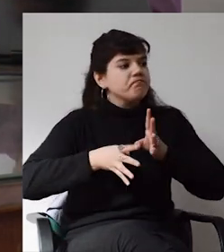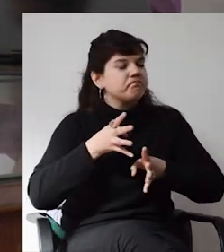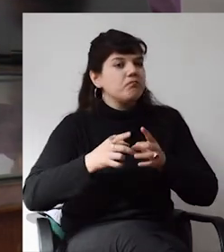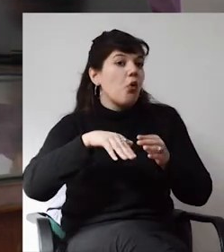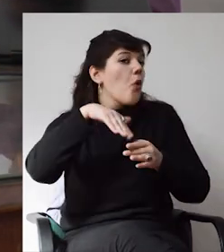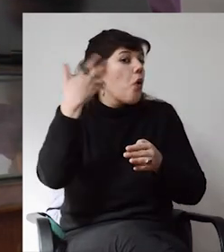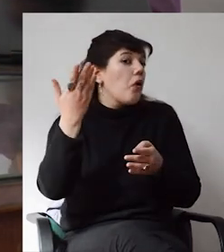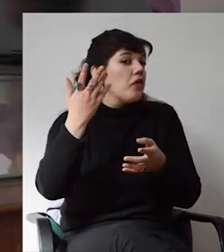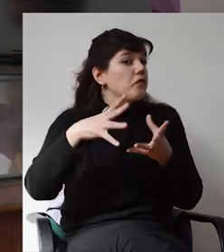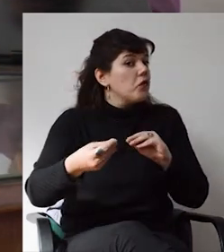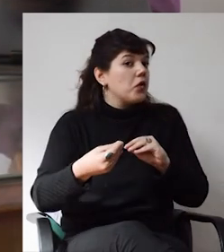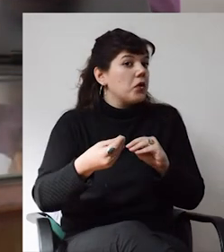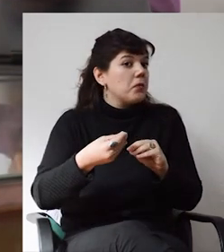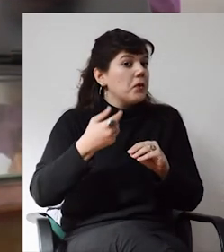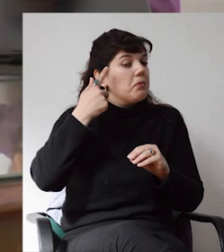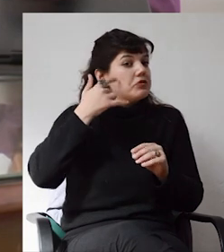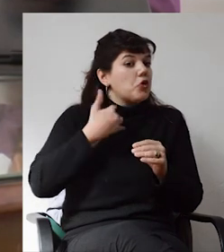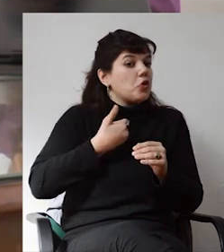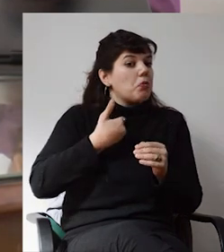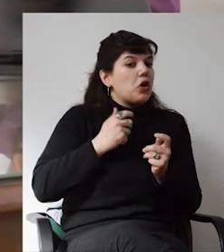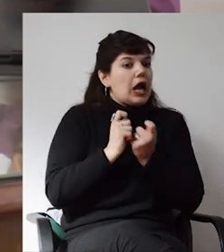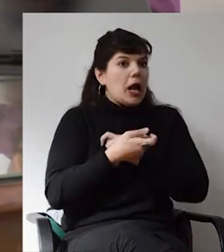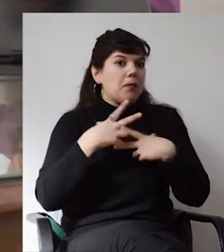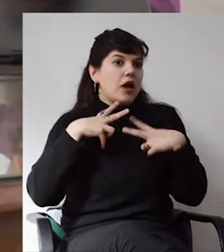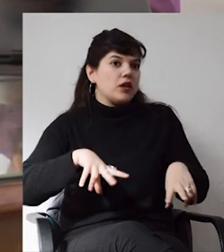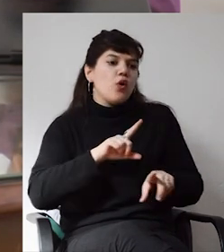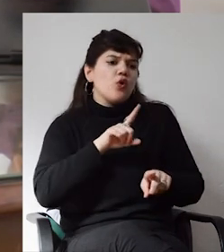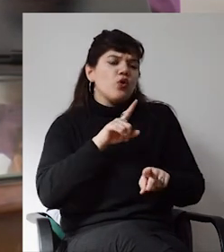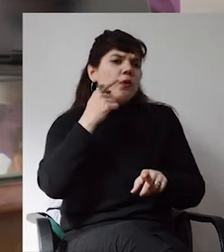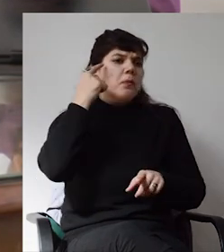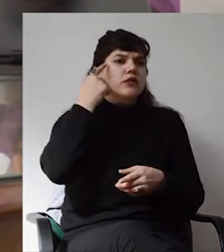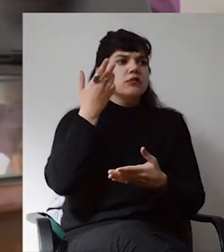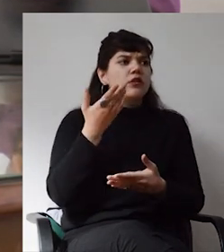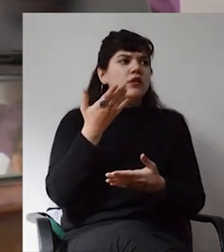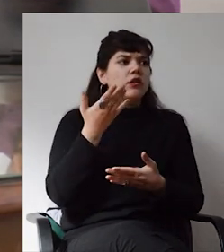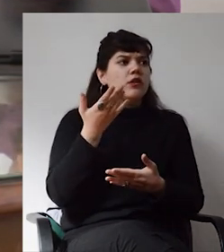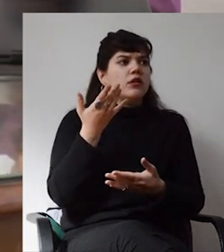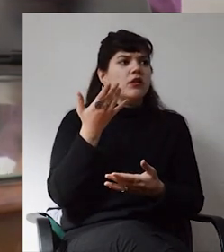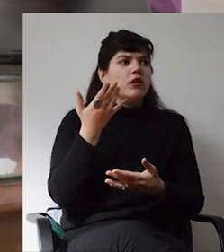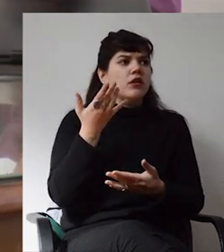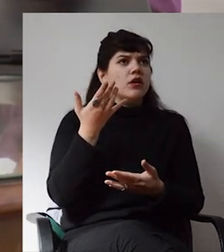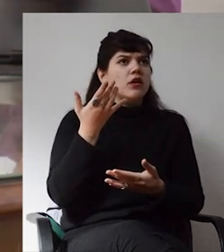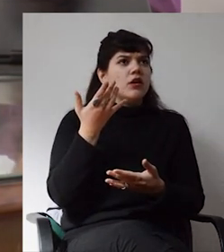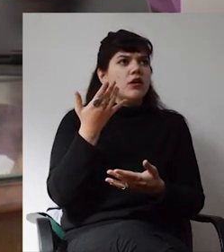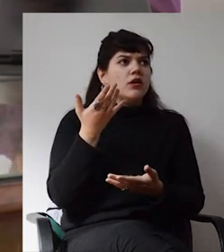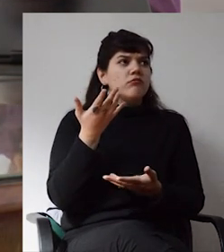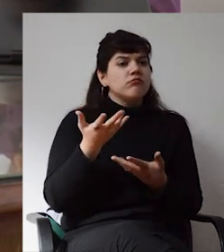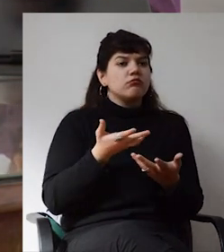en cómo funcionar de otra manera distinta, o sea, no remendando o no dejando